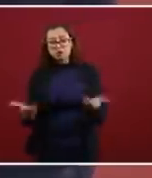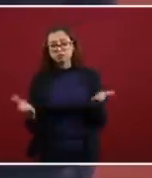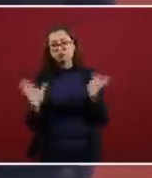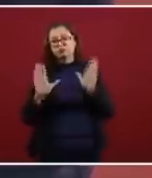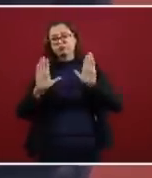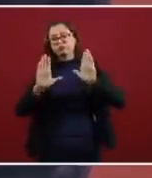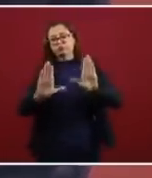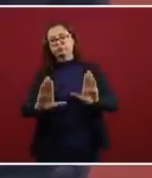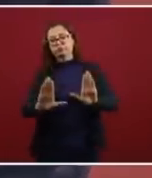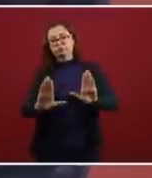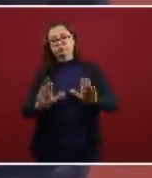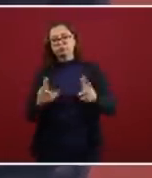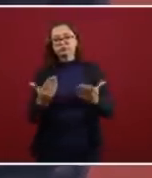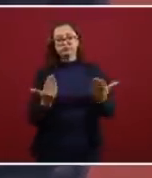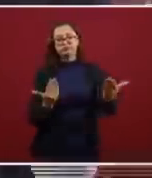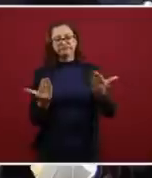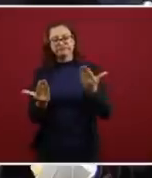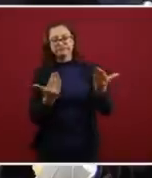prevalece.